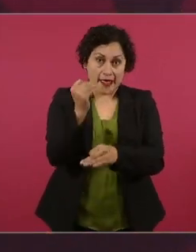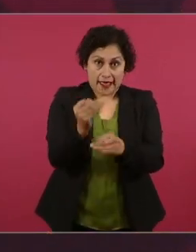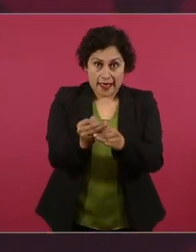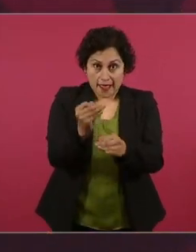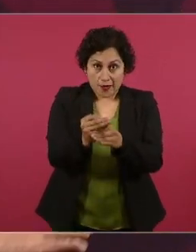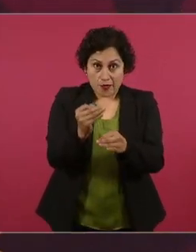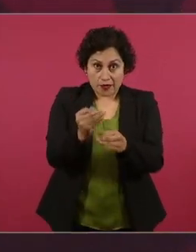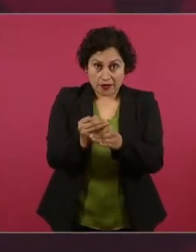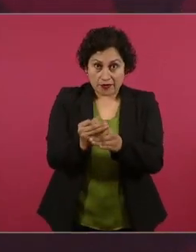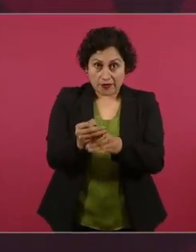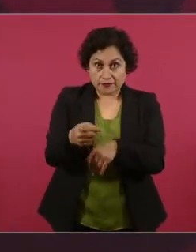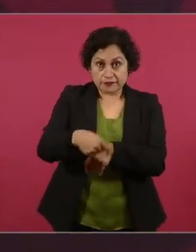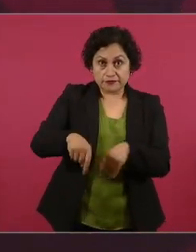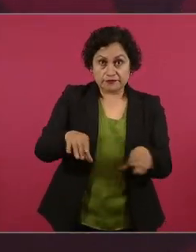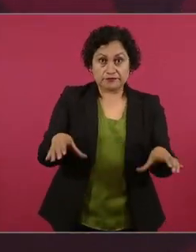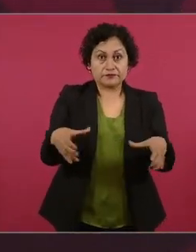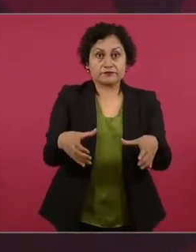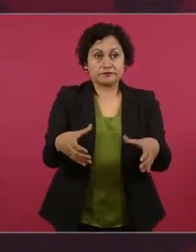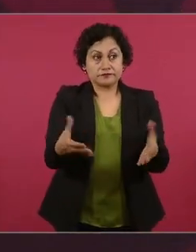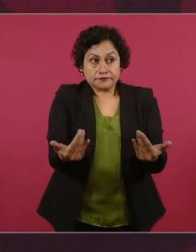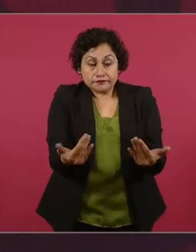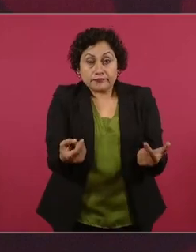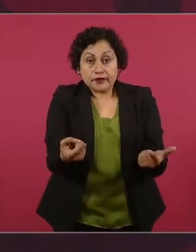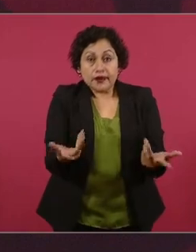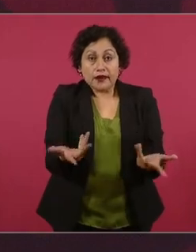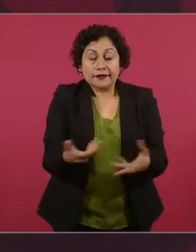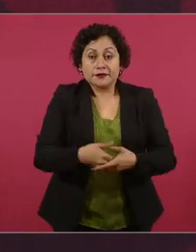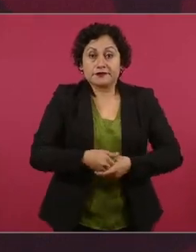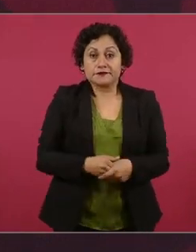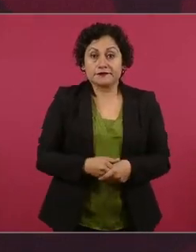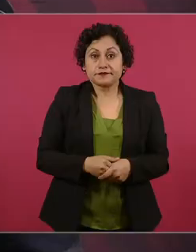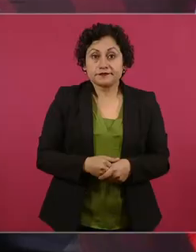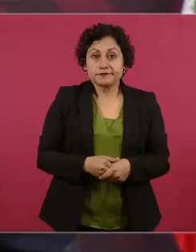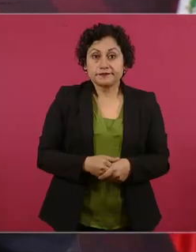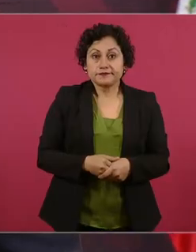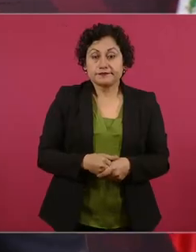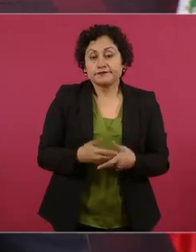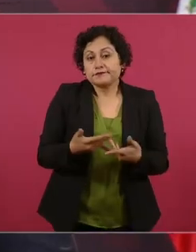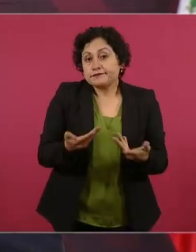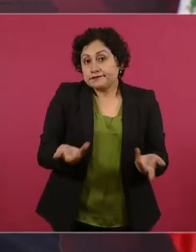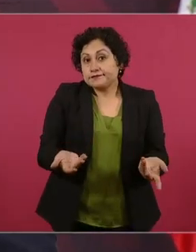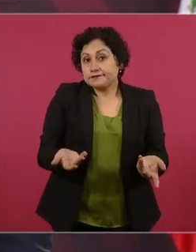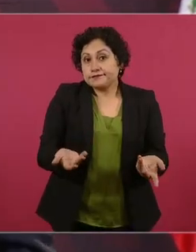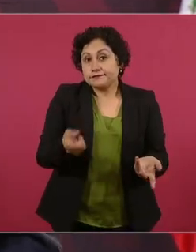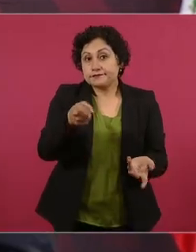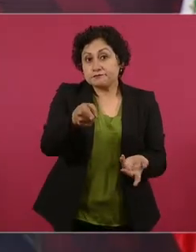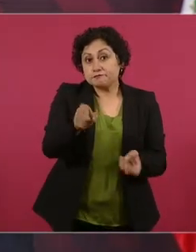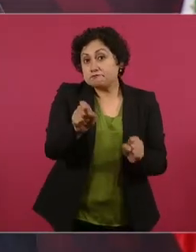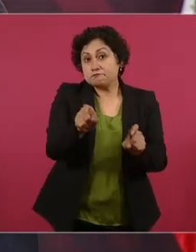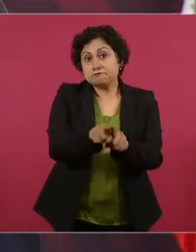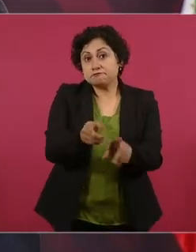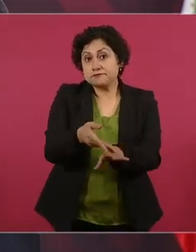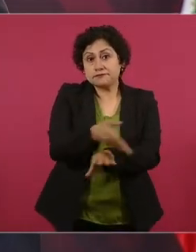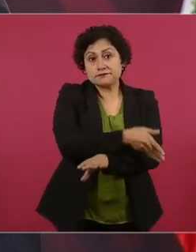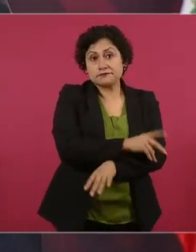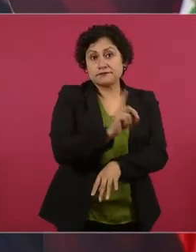¿qué van a hacer? Pues lo que han hecho durante 36 años,